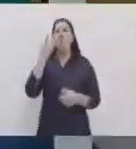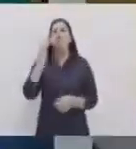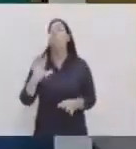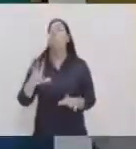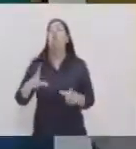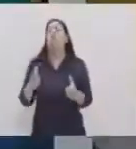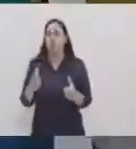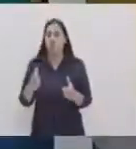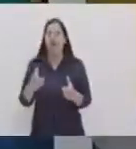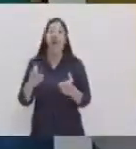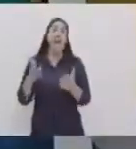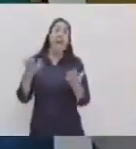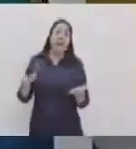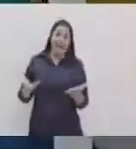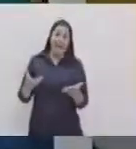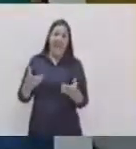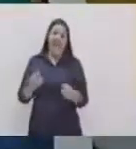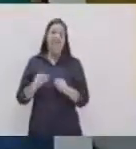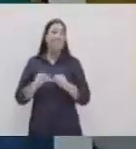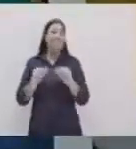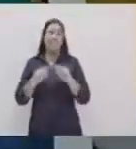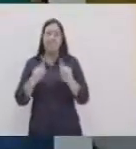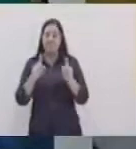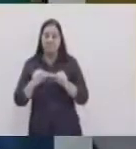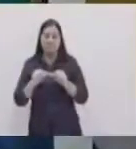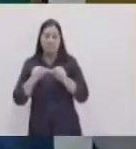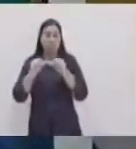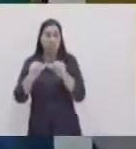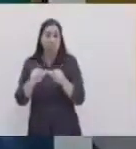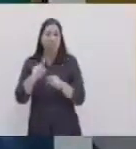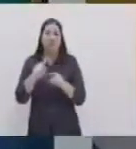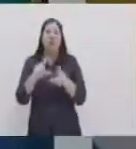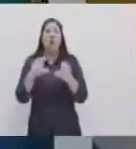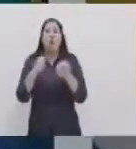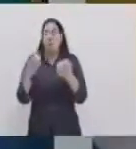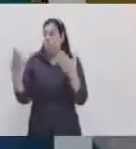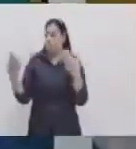Pero mientras tanto, en este debate lo podemos clasificar como de contraste.